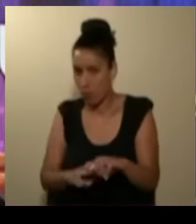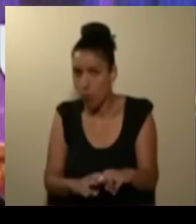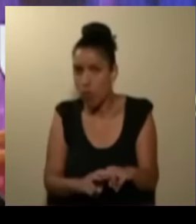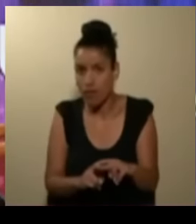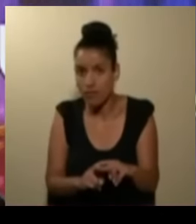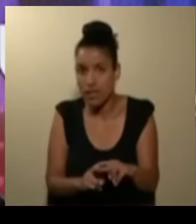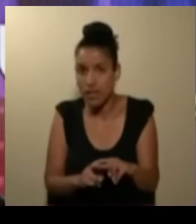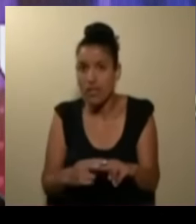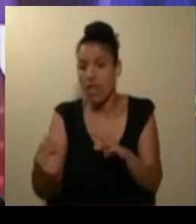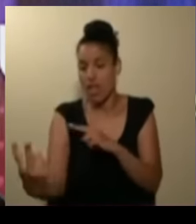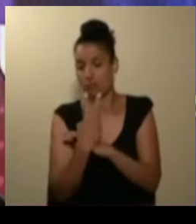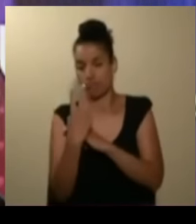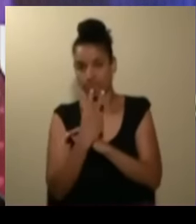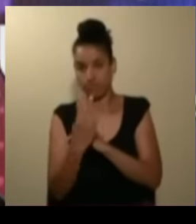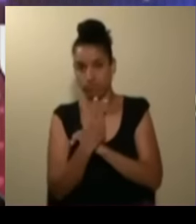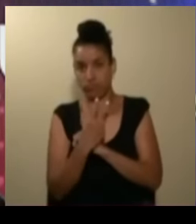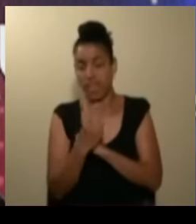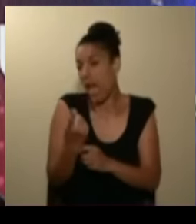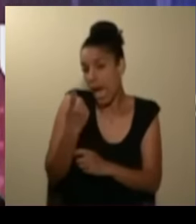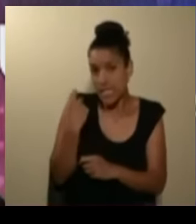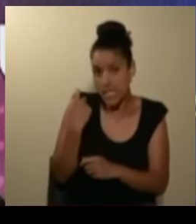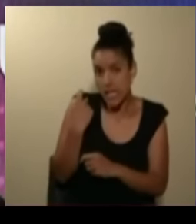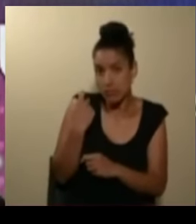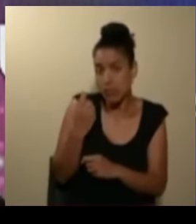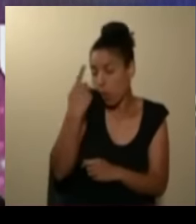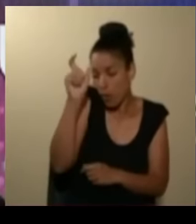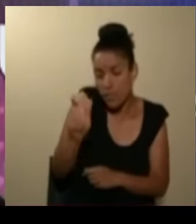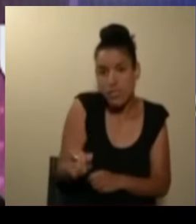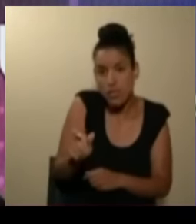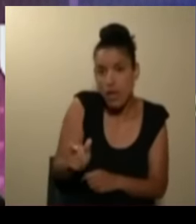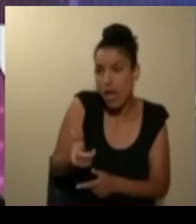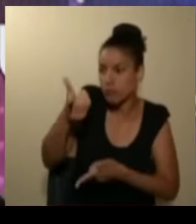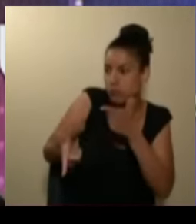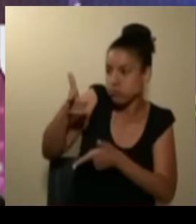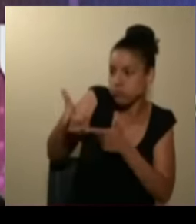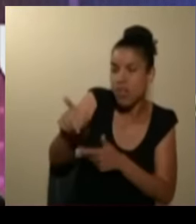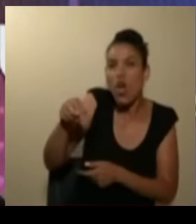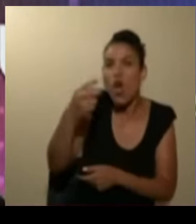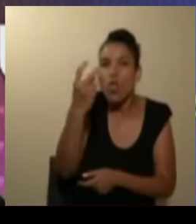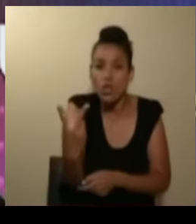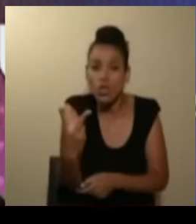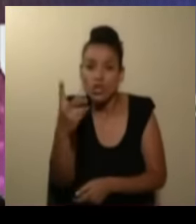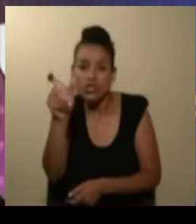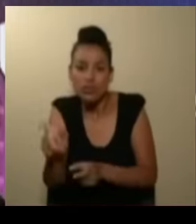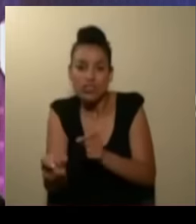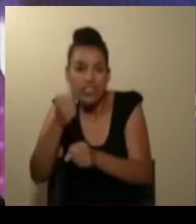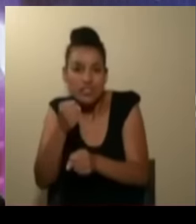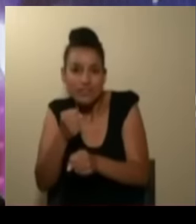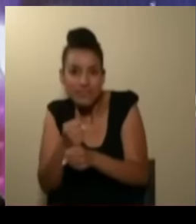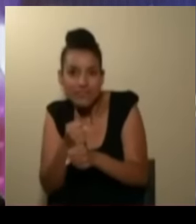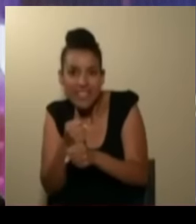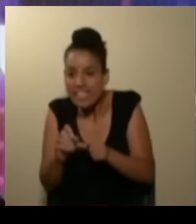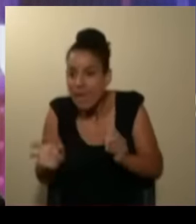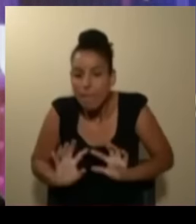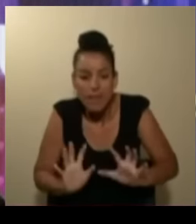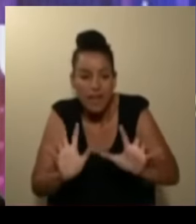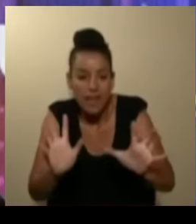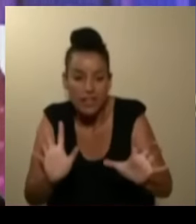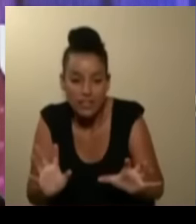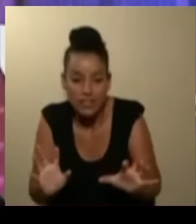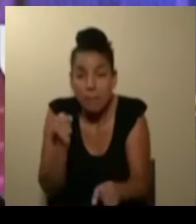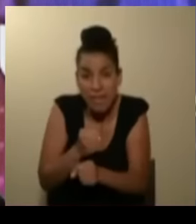Ayer nomás hubo una persona que anduvo a los balazos con dos peones que estaban preparándose para fumigar un predio.